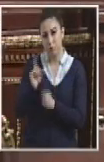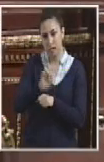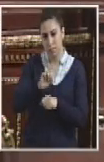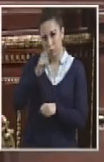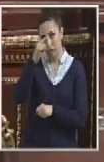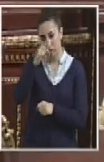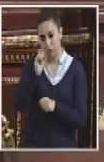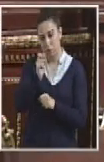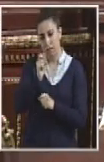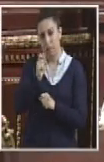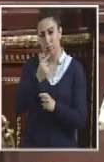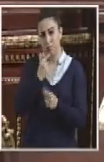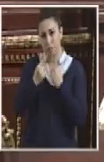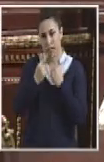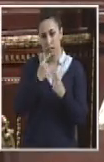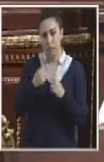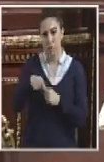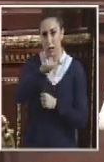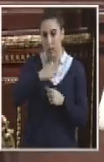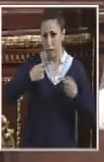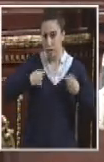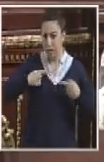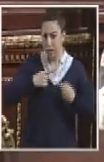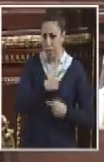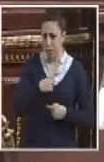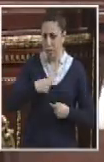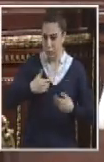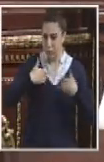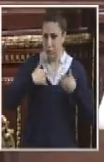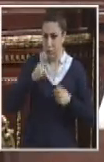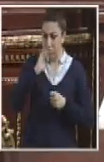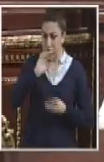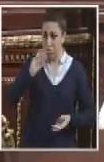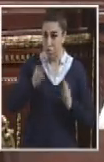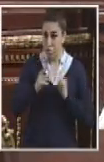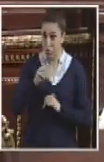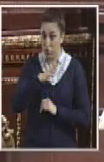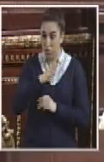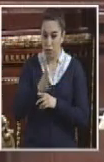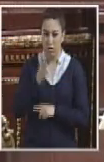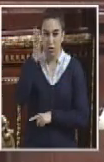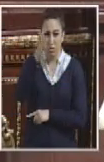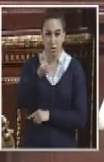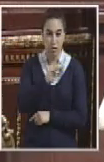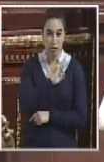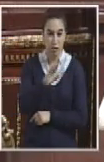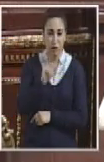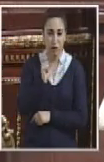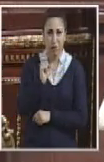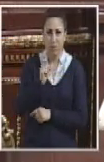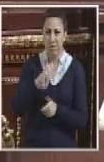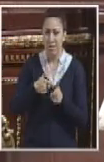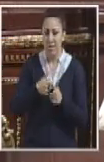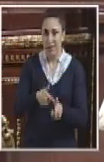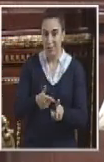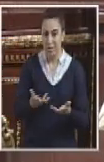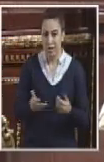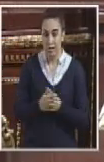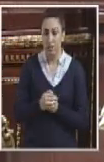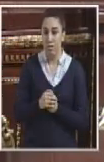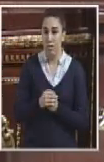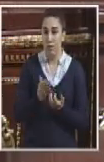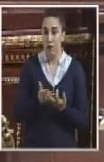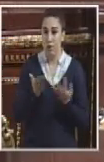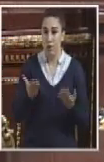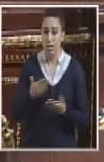que entender que sin planeta Tierra no hay futuro. Es más, puede que no haya presente. La preocupación por